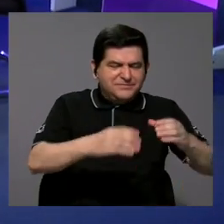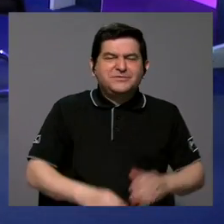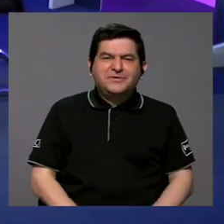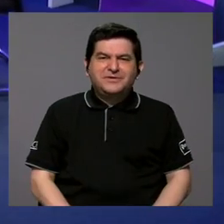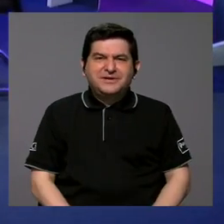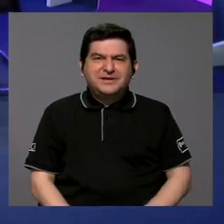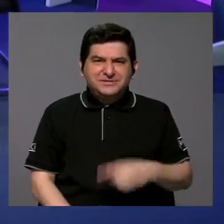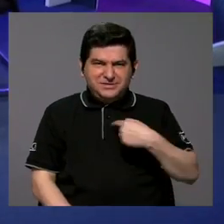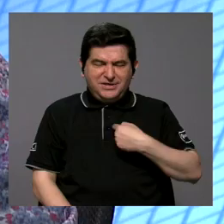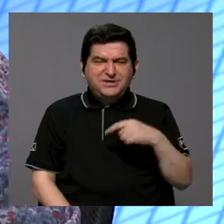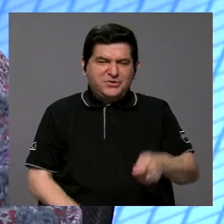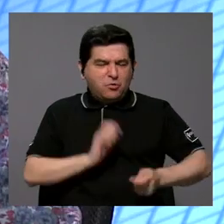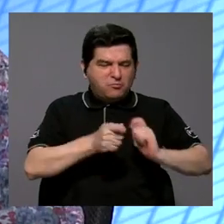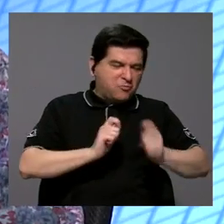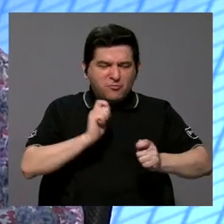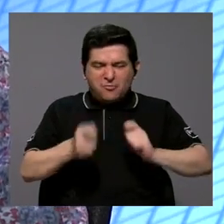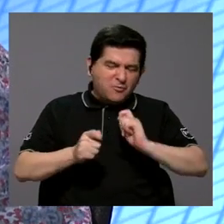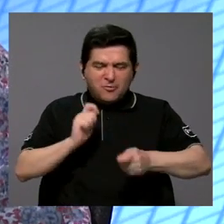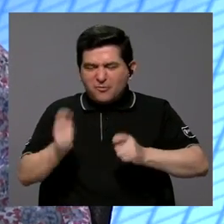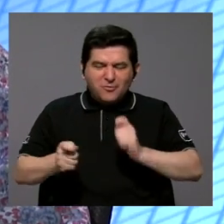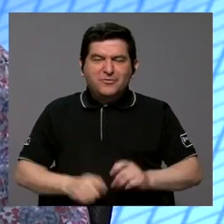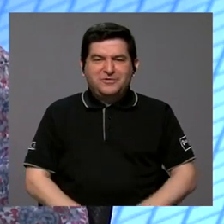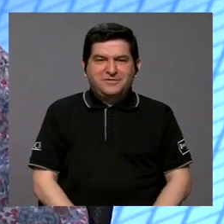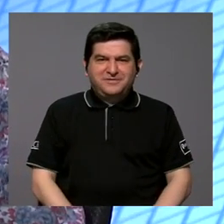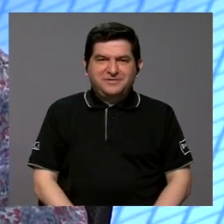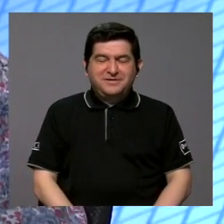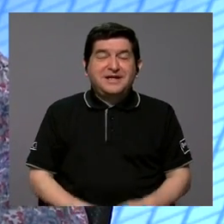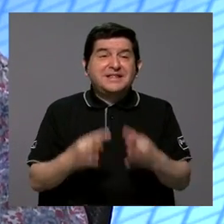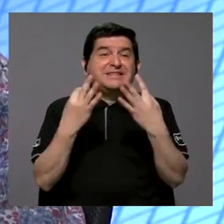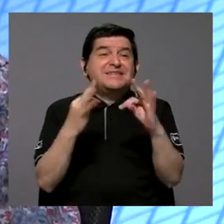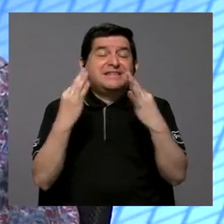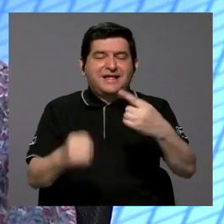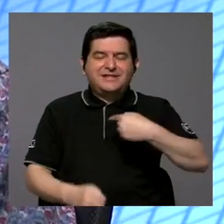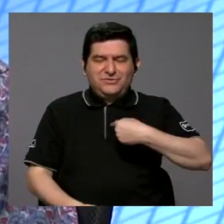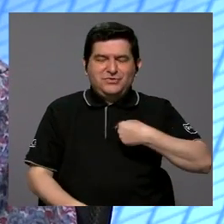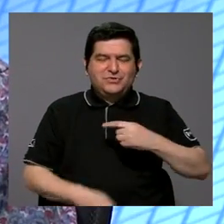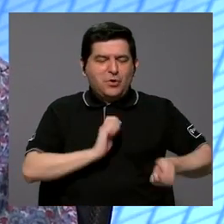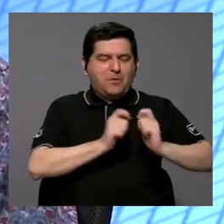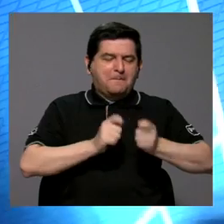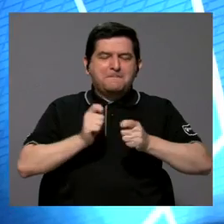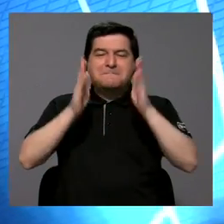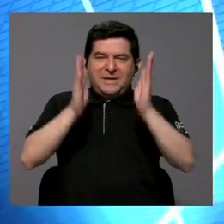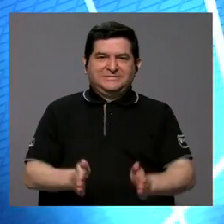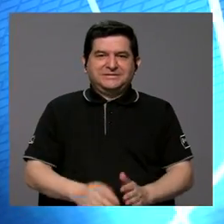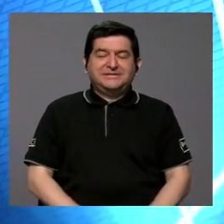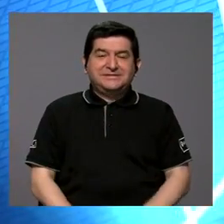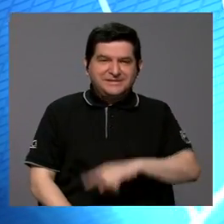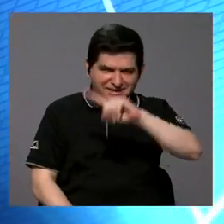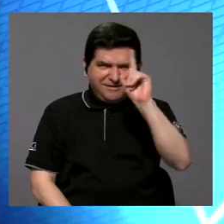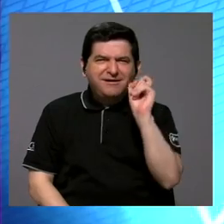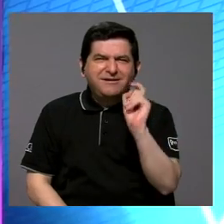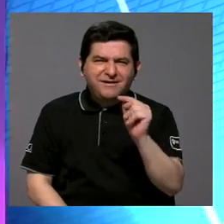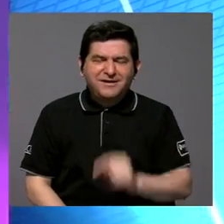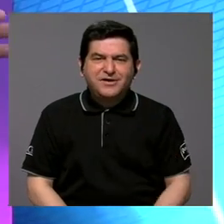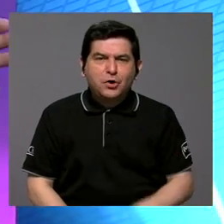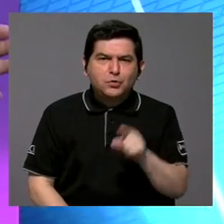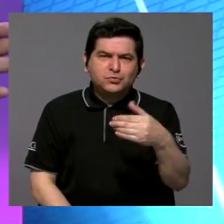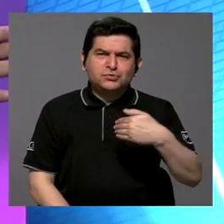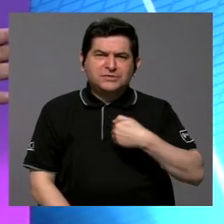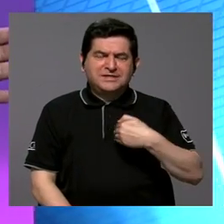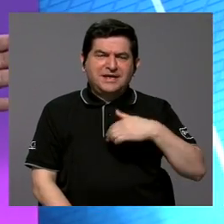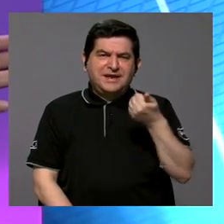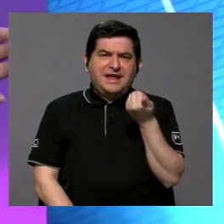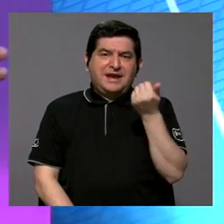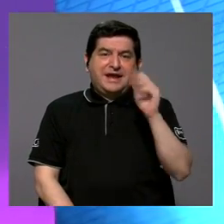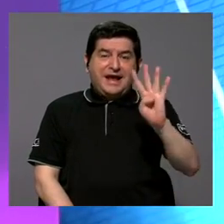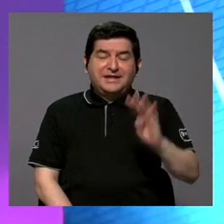daba garrotazos a la... ya como queriendo ser baterista. ¿Ves? Y eso te iba a preguntar. Cuando tenés 14